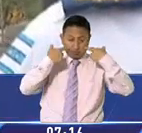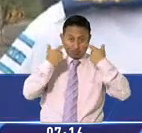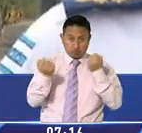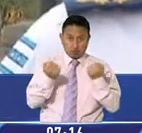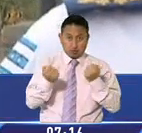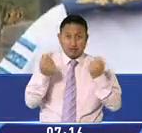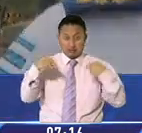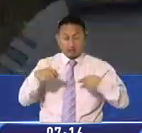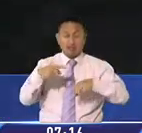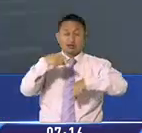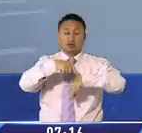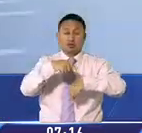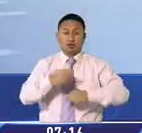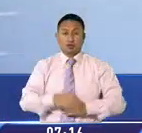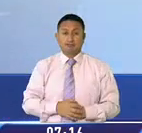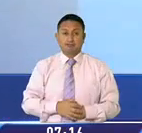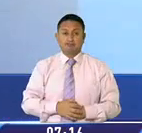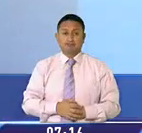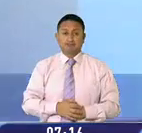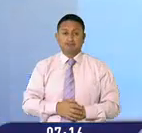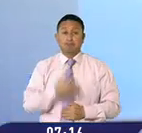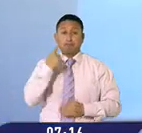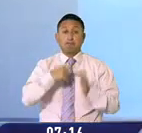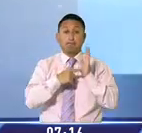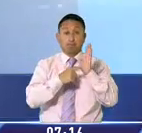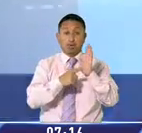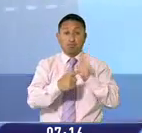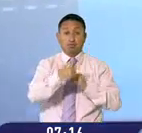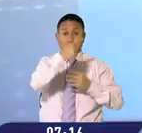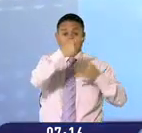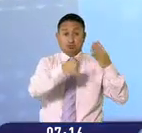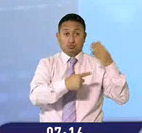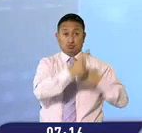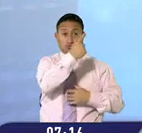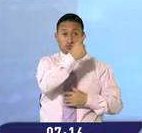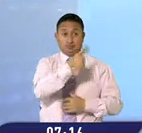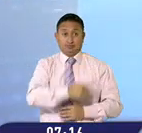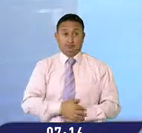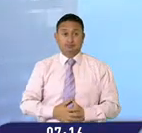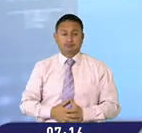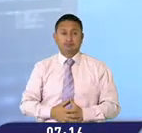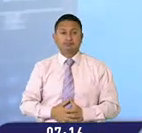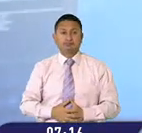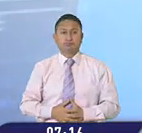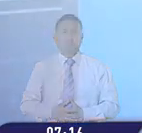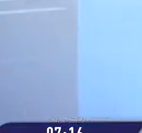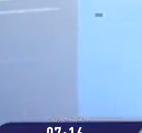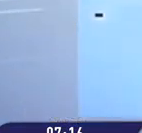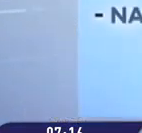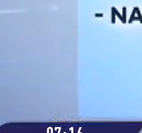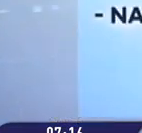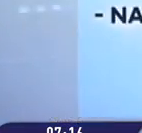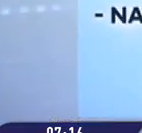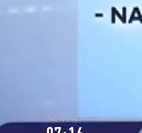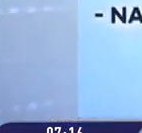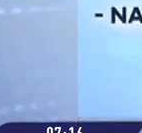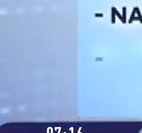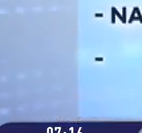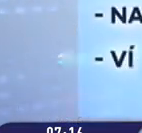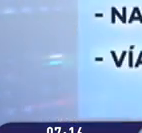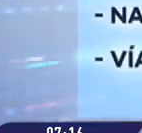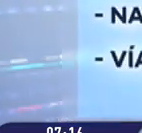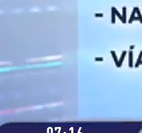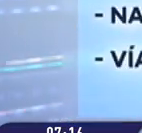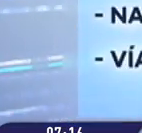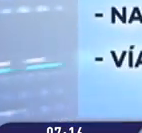Las paradas con alto flujo son Casuarina, Avenida Rodríguez Bonín, Vergeles, Narcisa de Jesús y